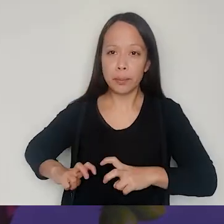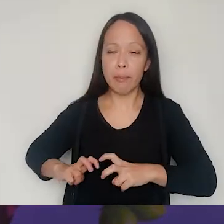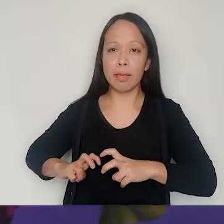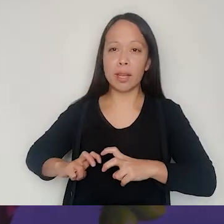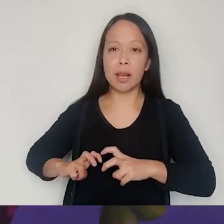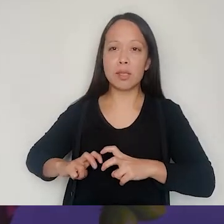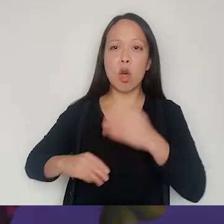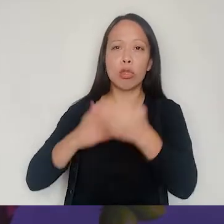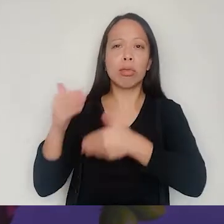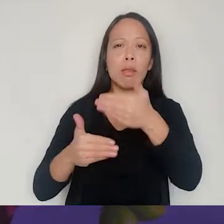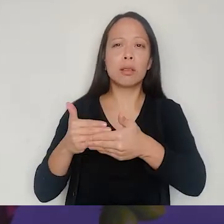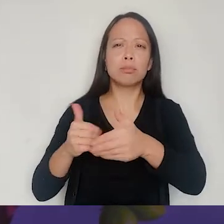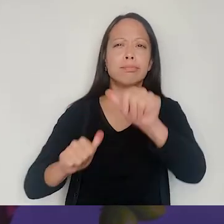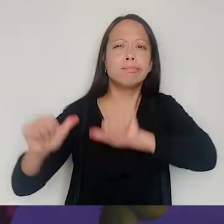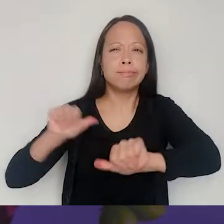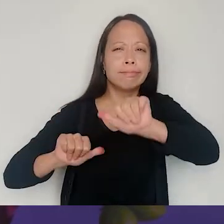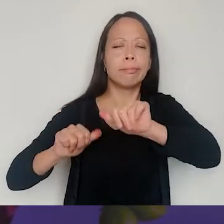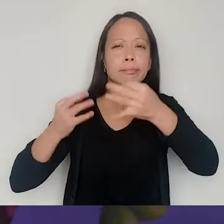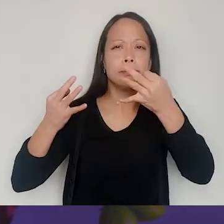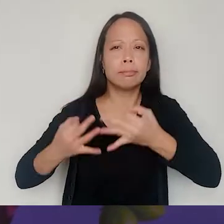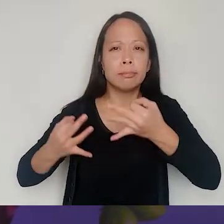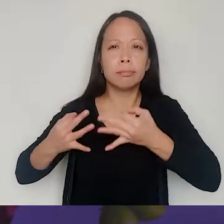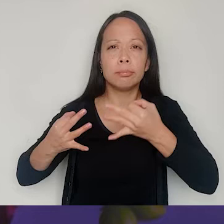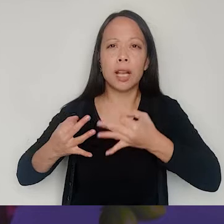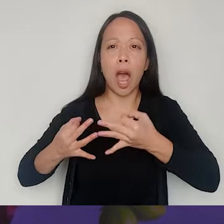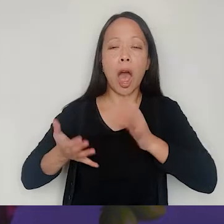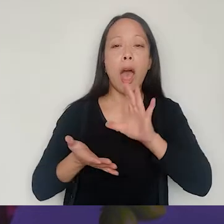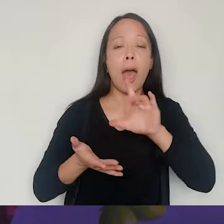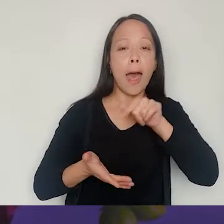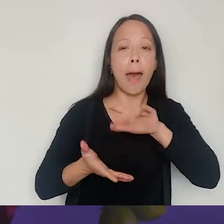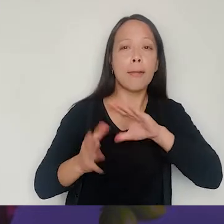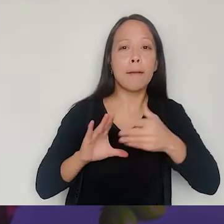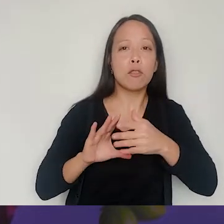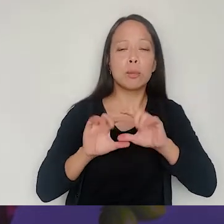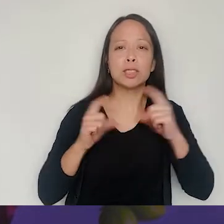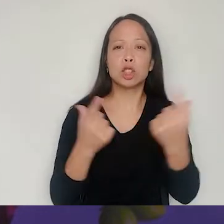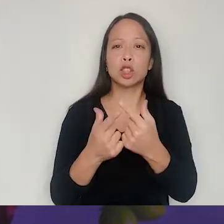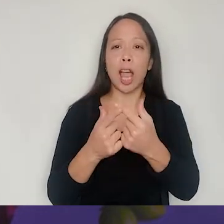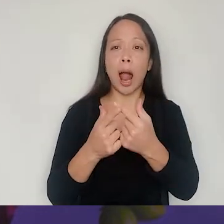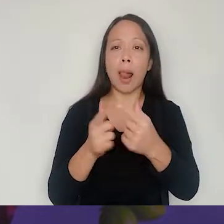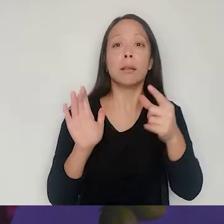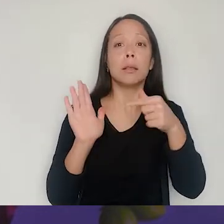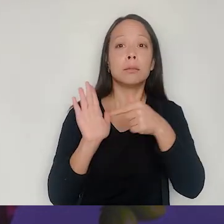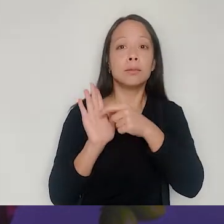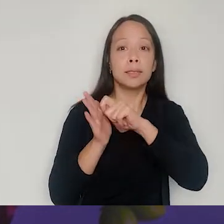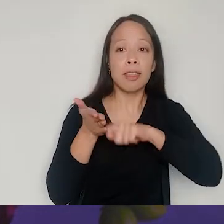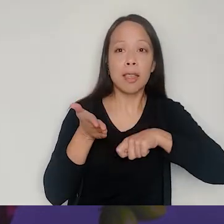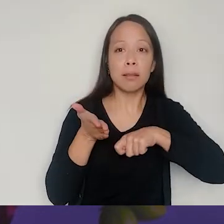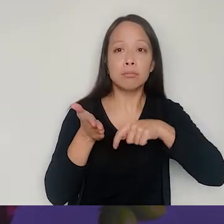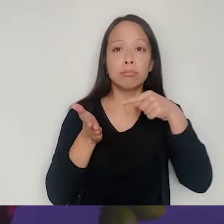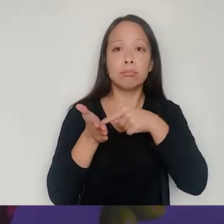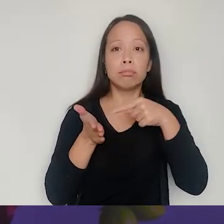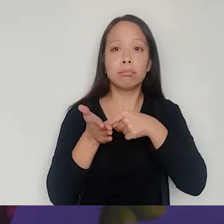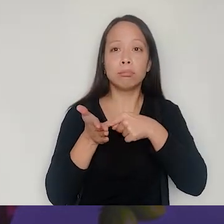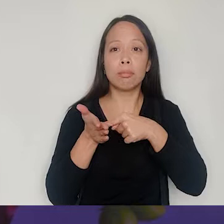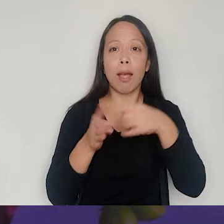desarrollado para analizar cuál es el impacto psicosocial que tiene esta demora en la obtención de un diagnóstico. Después